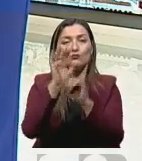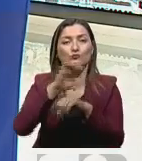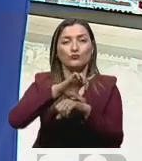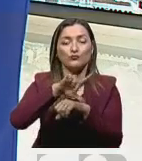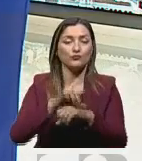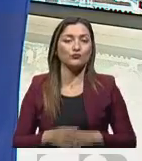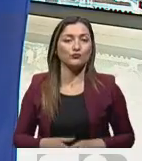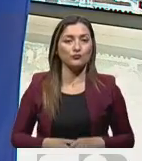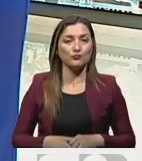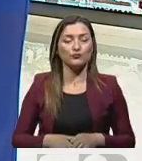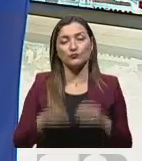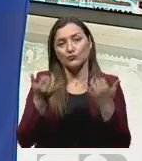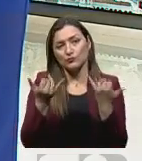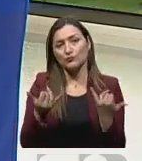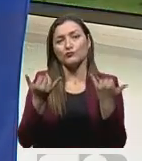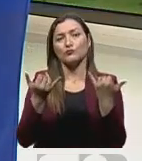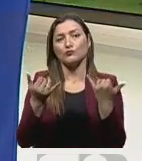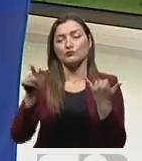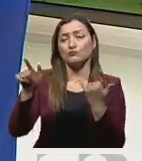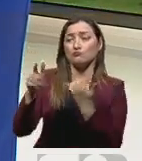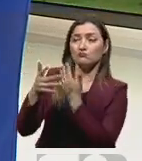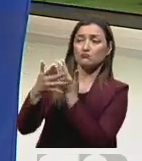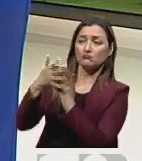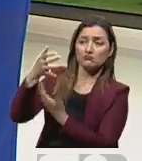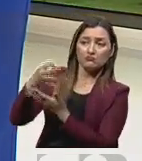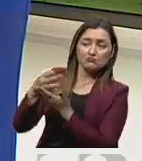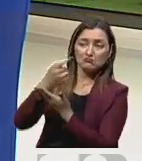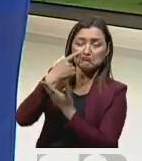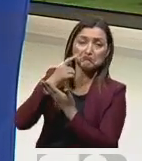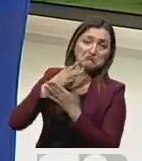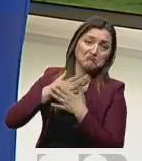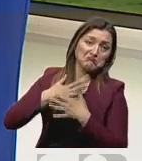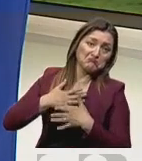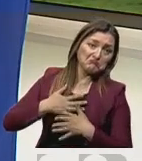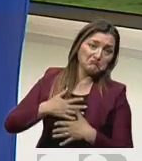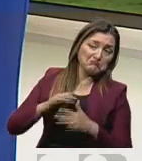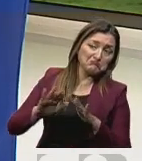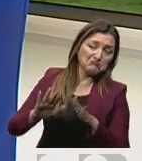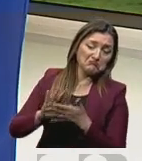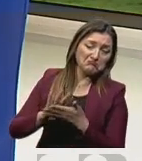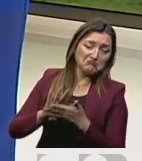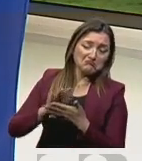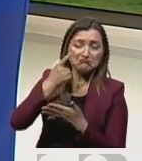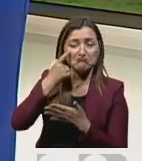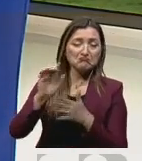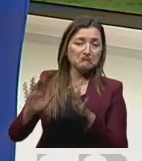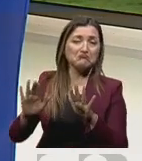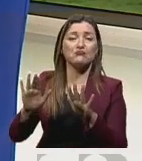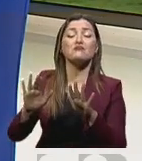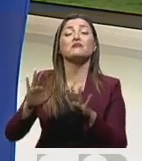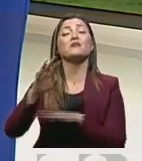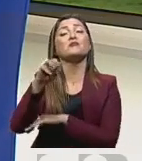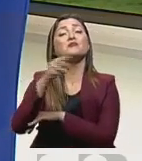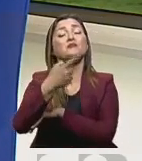cinco minutos a esta hora hay relativa a calma en el centro de rehabilitación social de cotopaxi este miércoles bueno precisamente